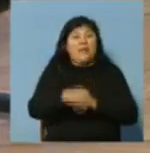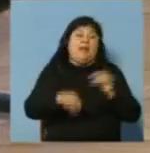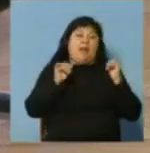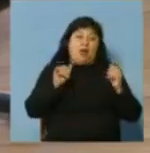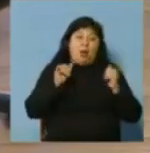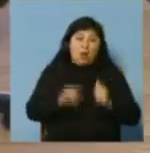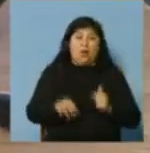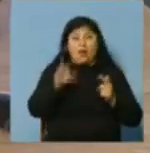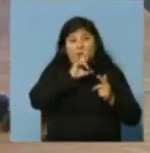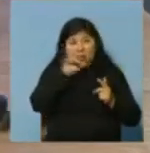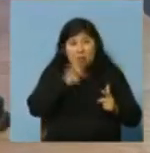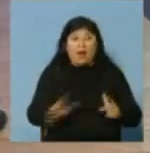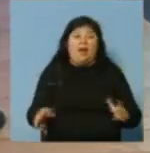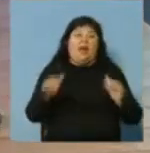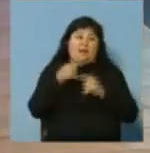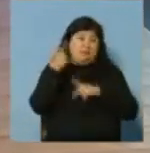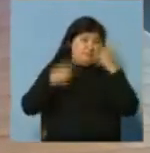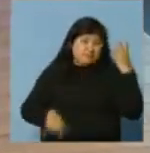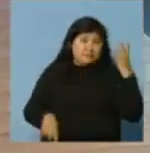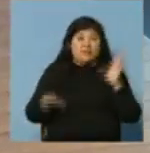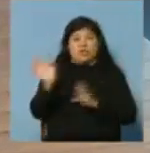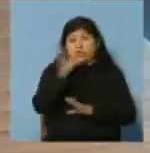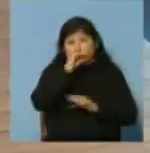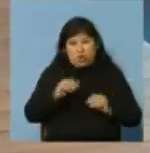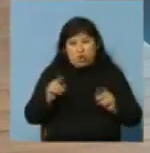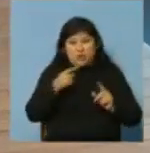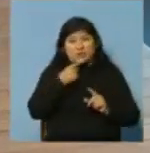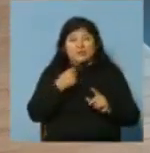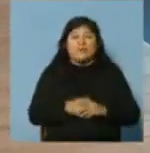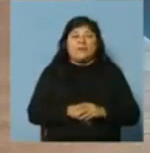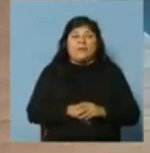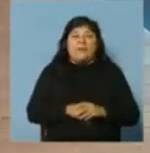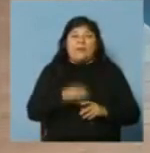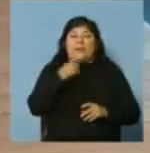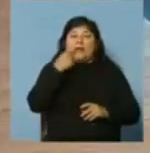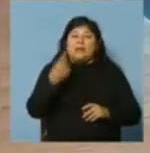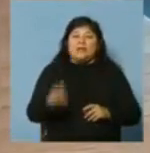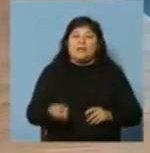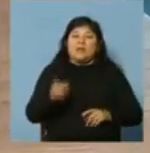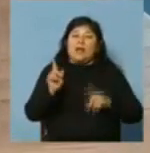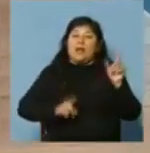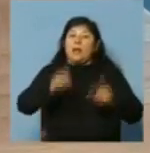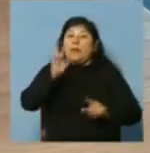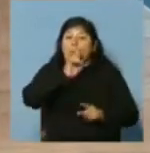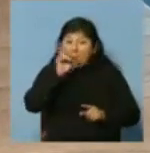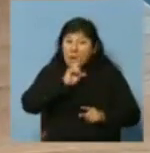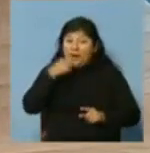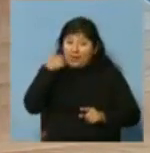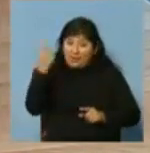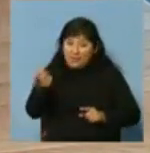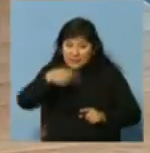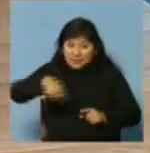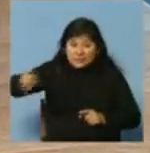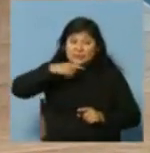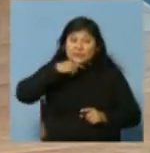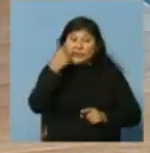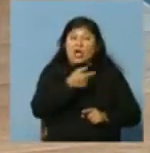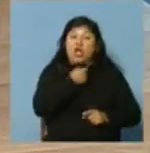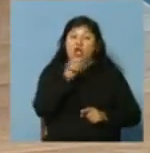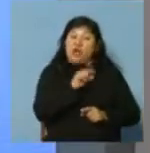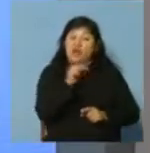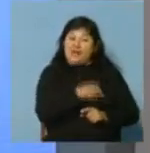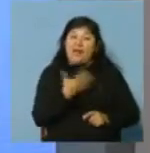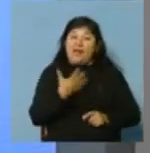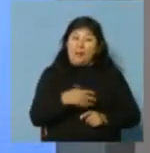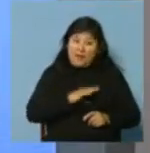muchas mujeres lo que también se intenta ocultar que la mujer no quiere esto definitivamente la mujer yo lo puedo decir por el